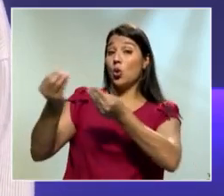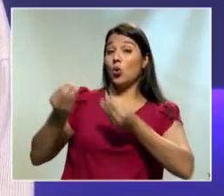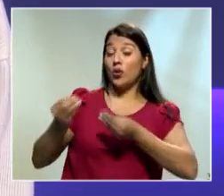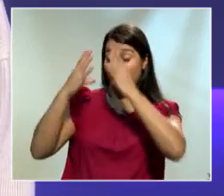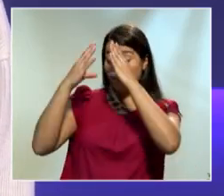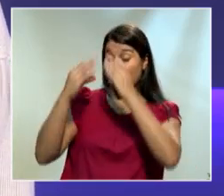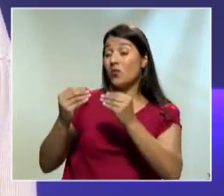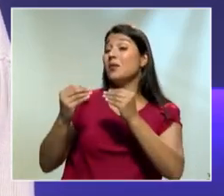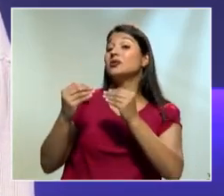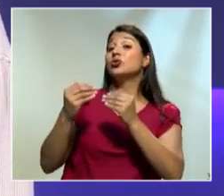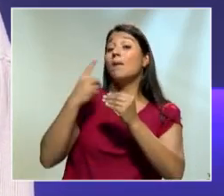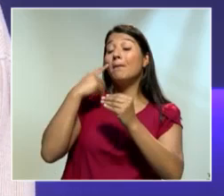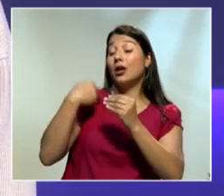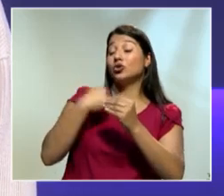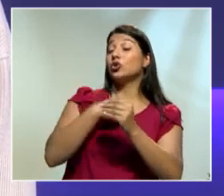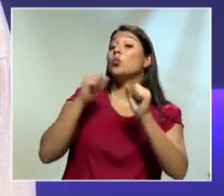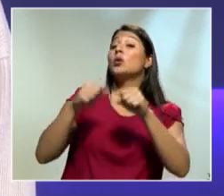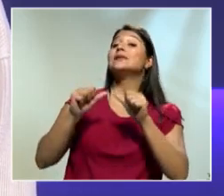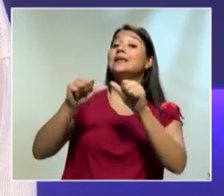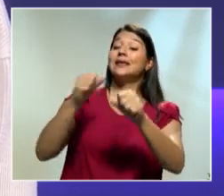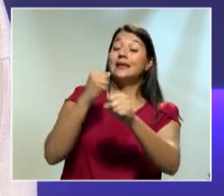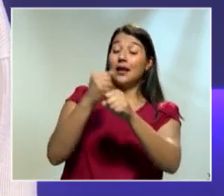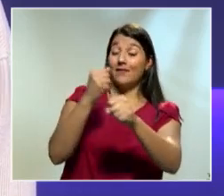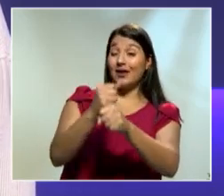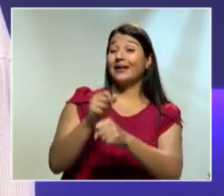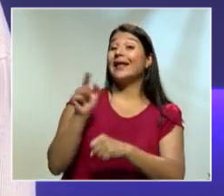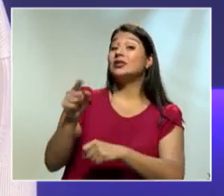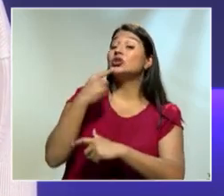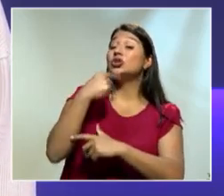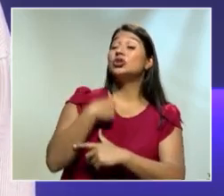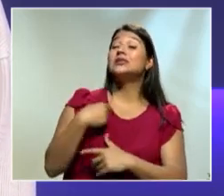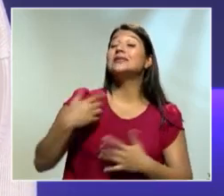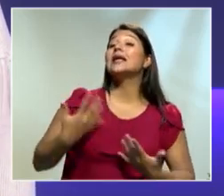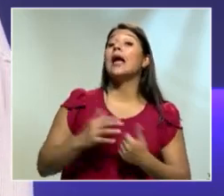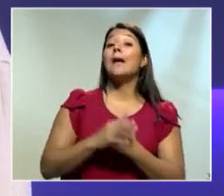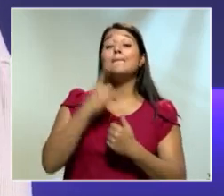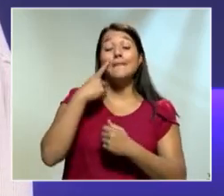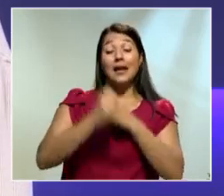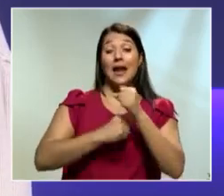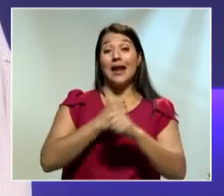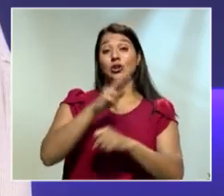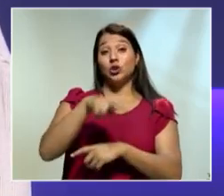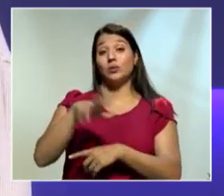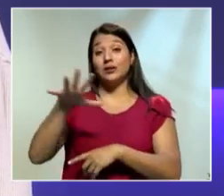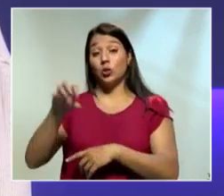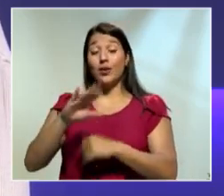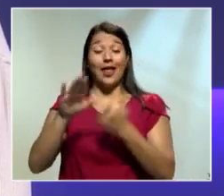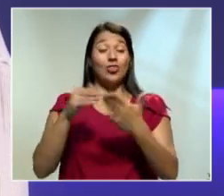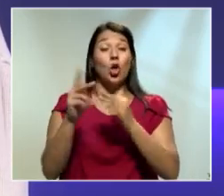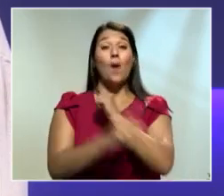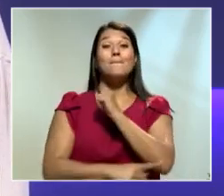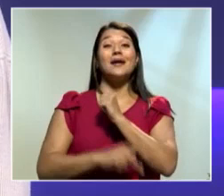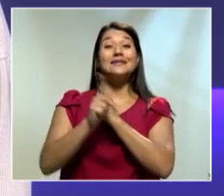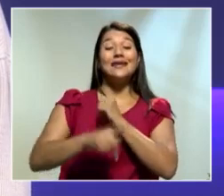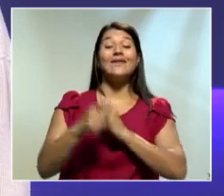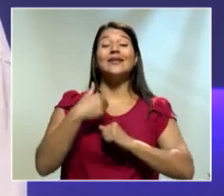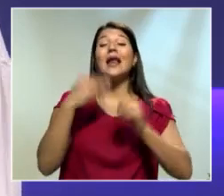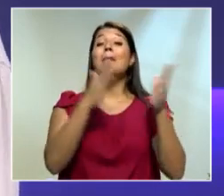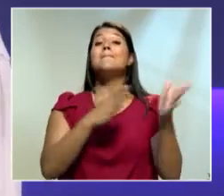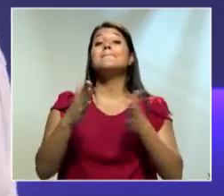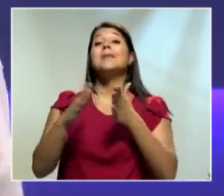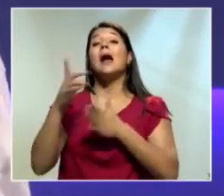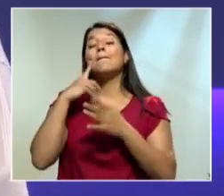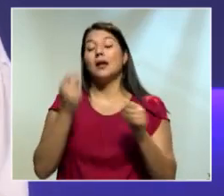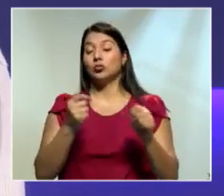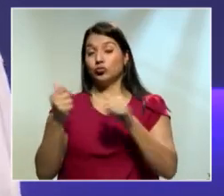cuales podemos continuar trabajando, nos indica que para el 2050 todos los países tienen que tener su plan de descarbonización.